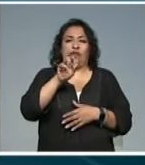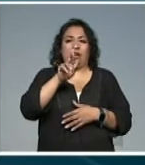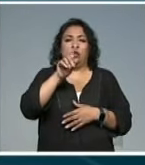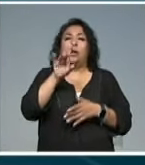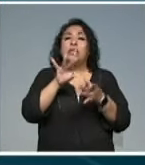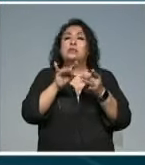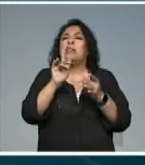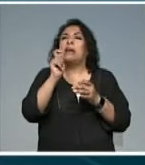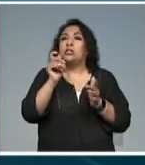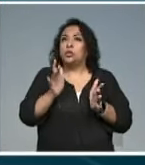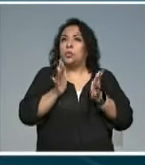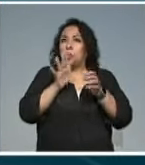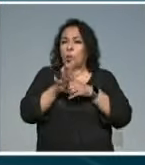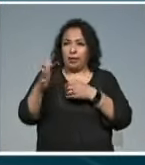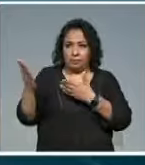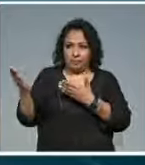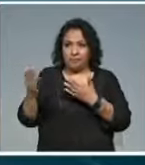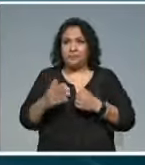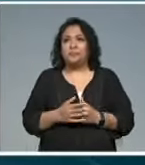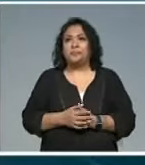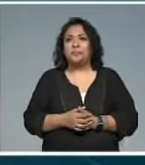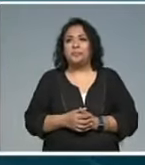nos deparan.